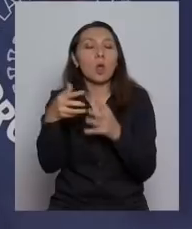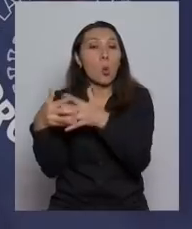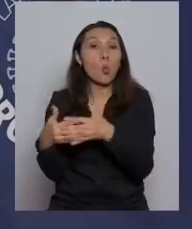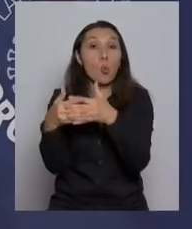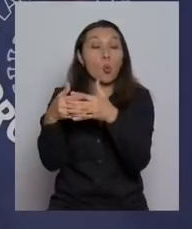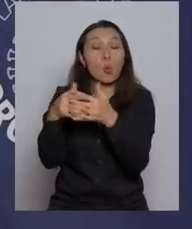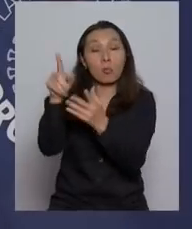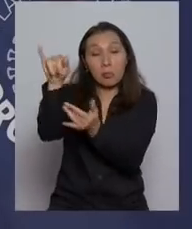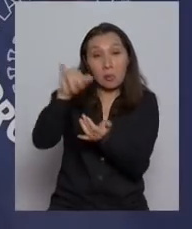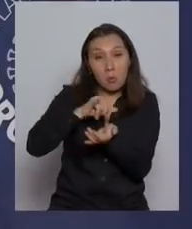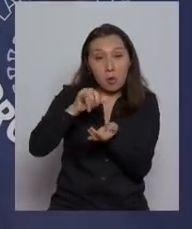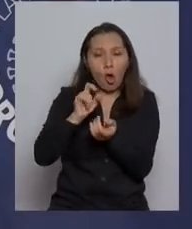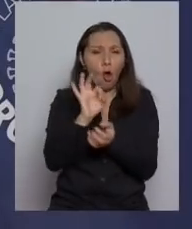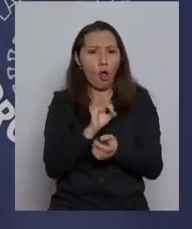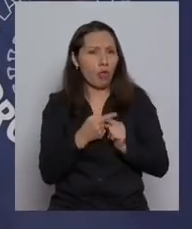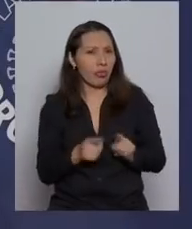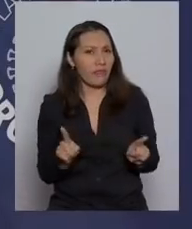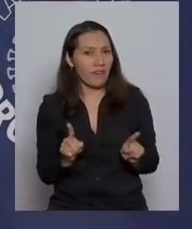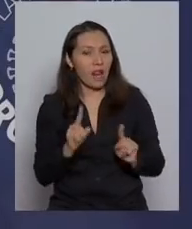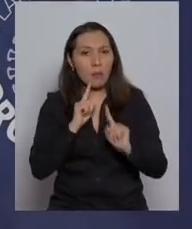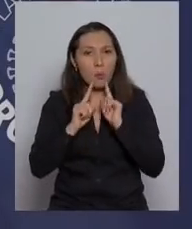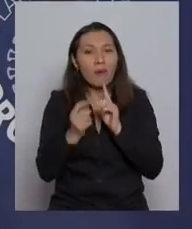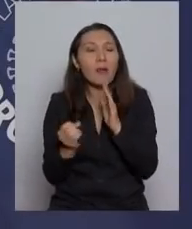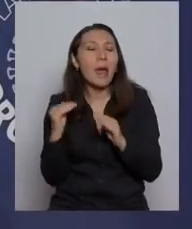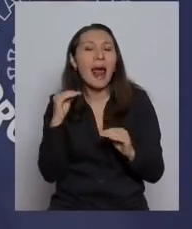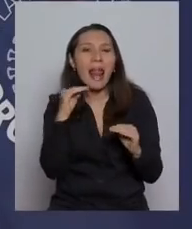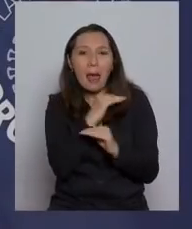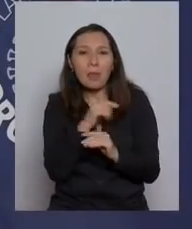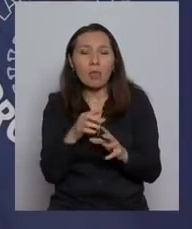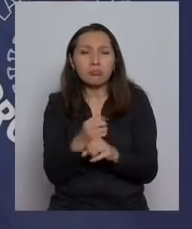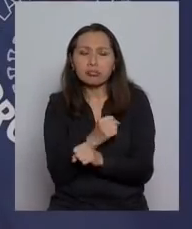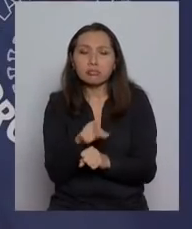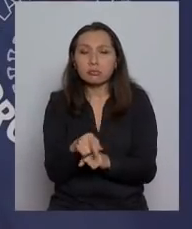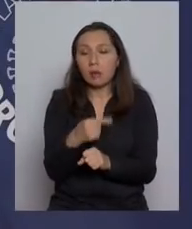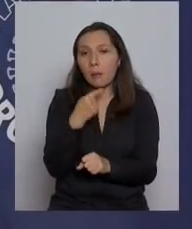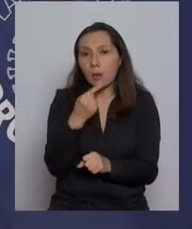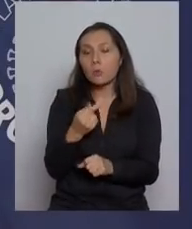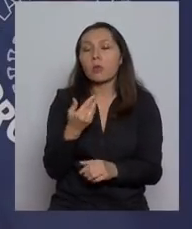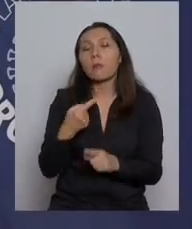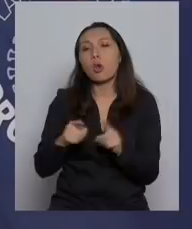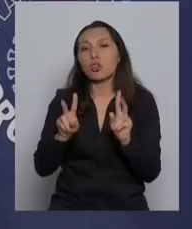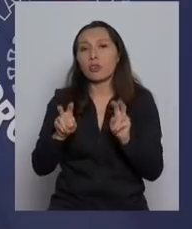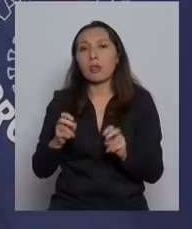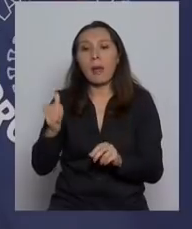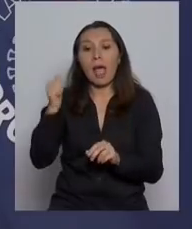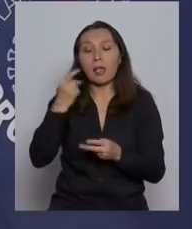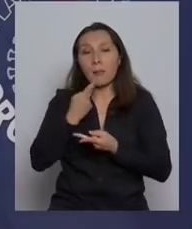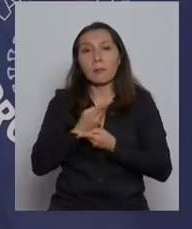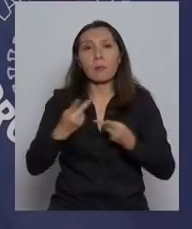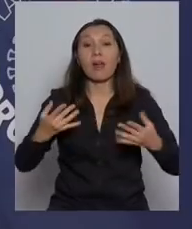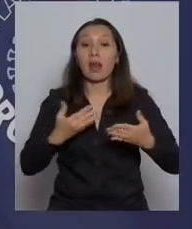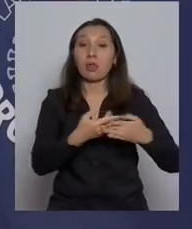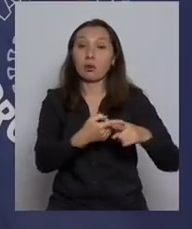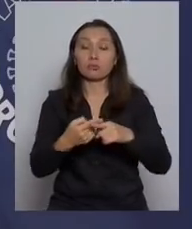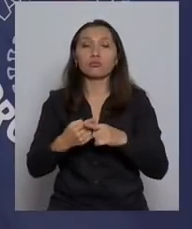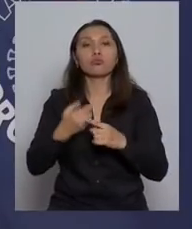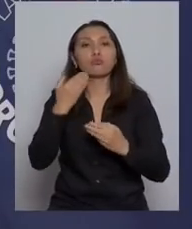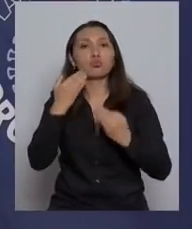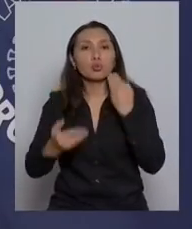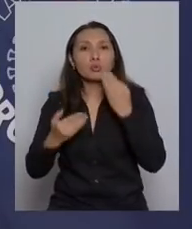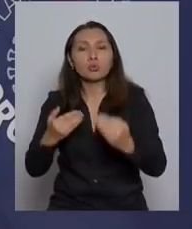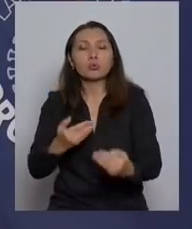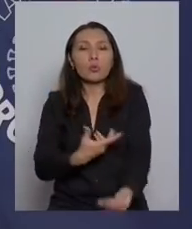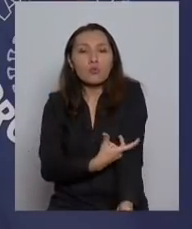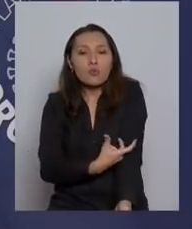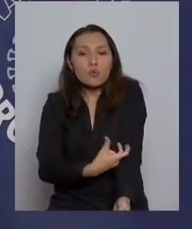Estados Unidos, o son diferentes? Y lo segundo que quería preguntarle es por algo que usted manifestó ayer en redes sociales, la preocupación por la donación de